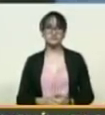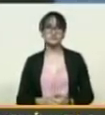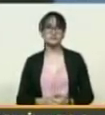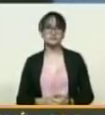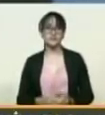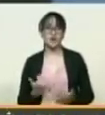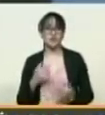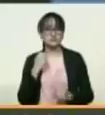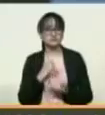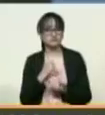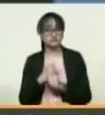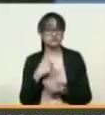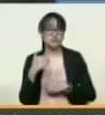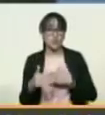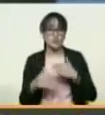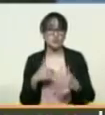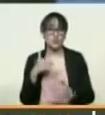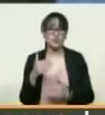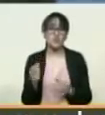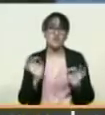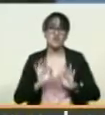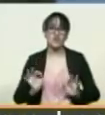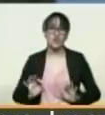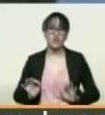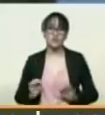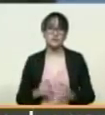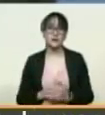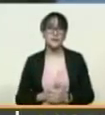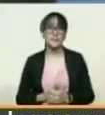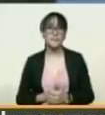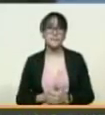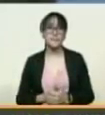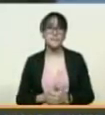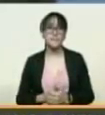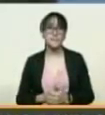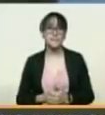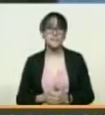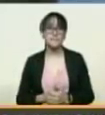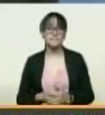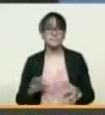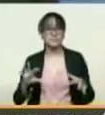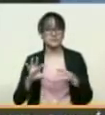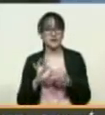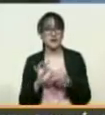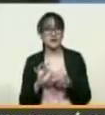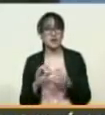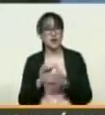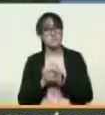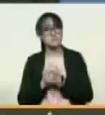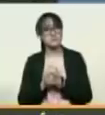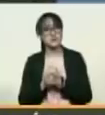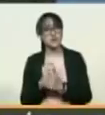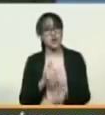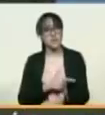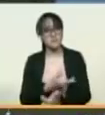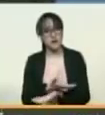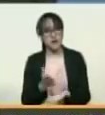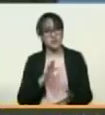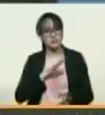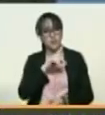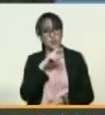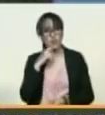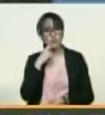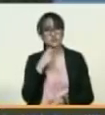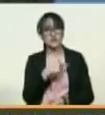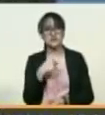dedicación construyendo vías alternas, sobre todo con nuestros aliados, amigos, hermanos de Rusia, de